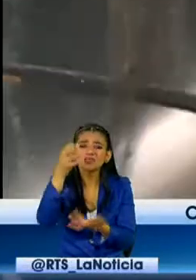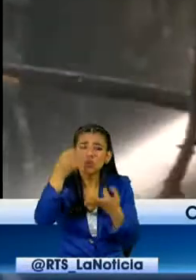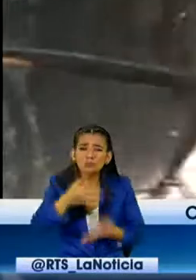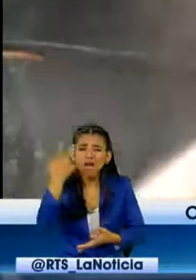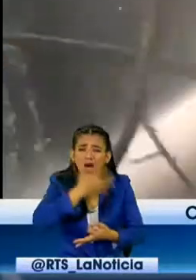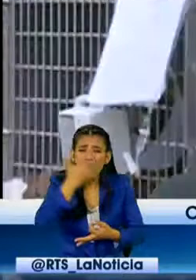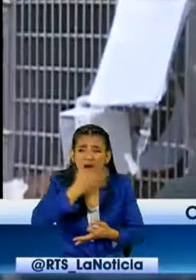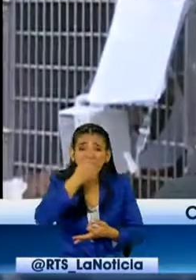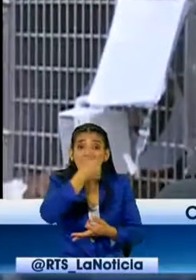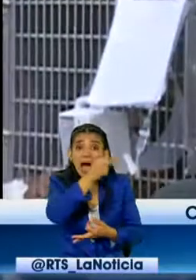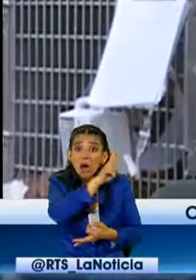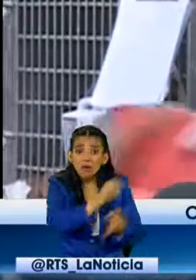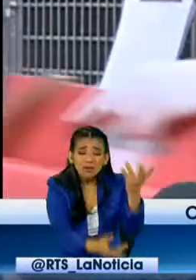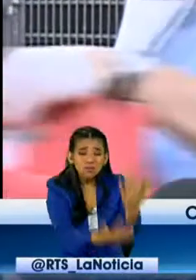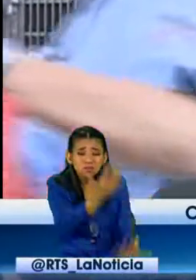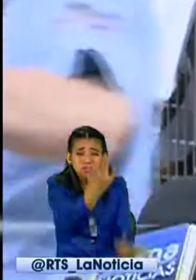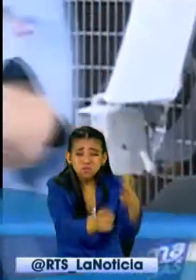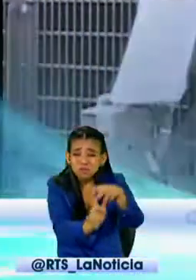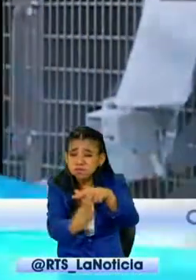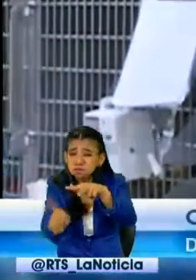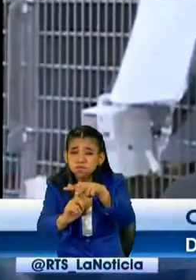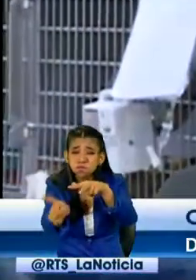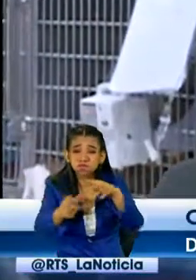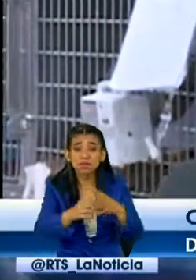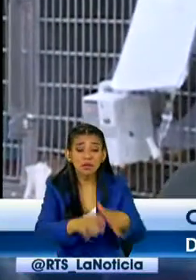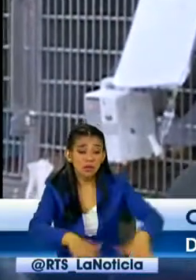Cerro Auqui. Lastimosamente una radiación de